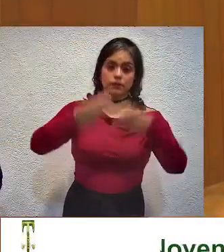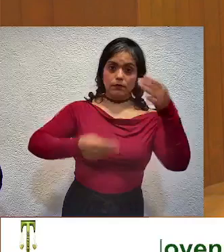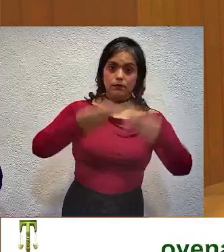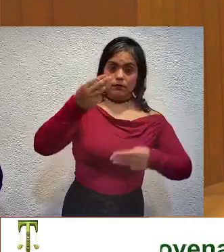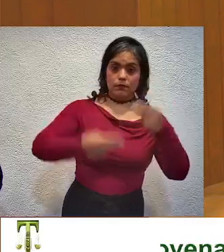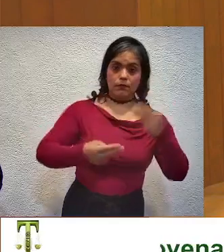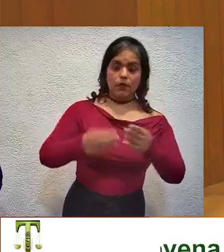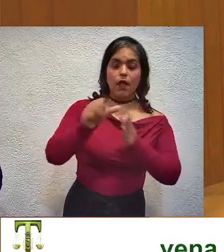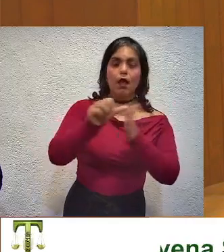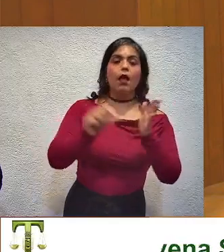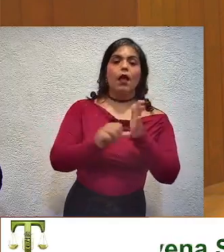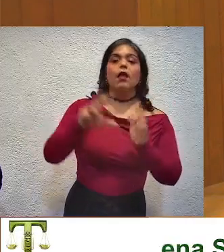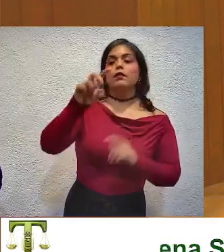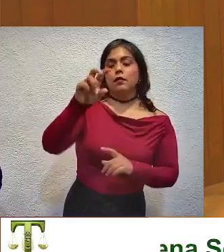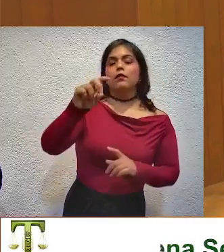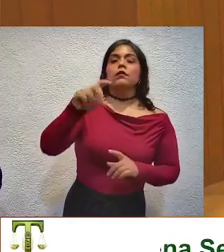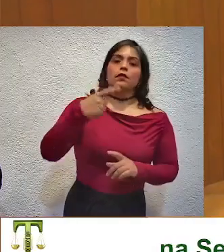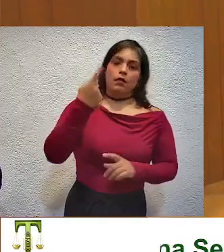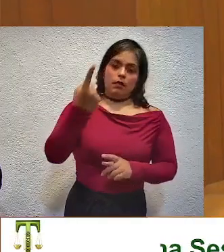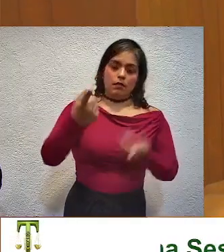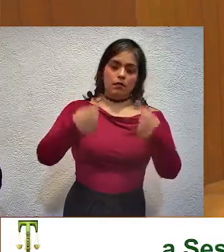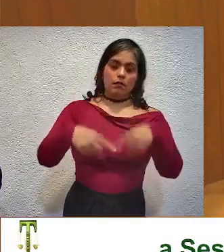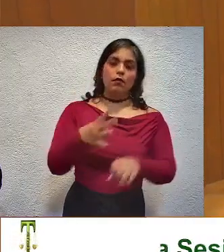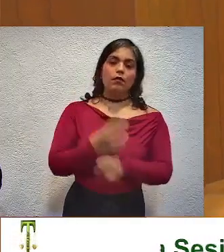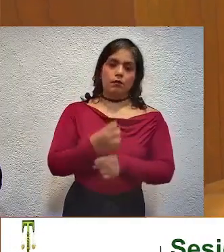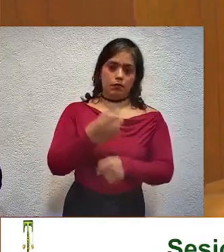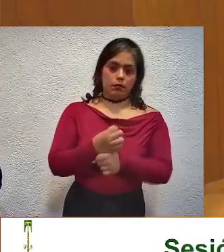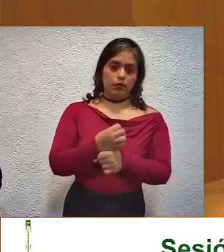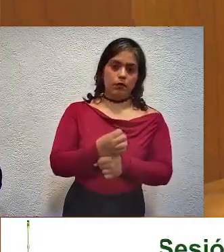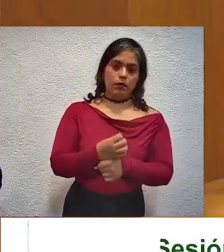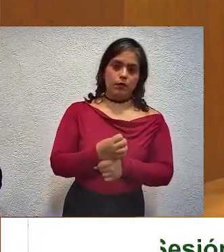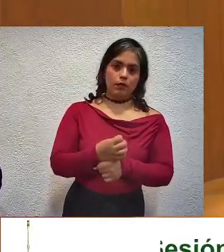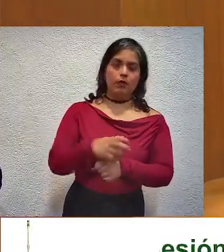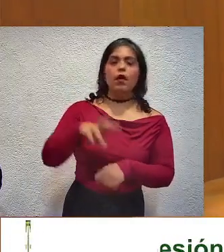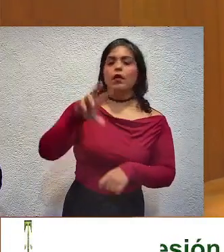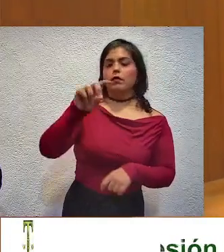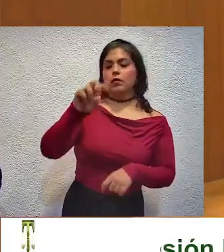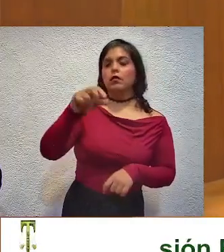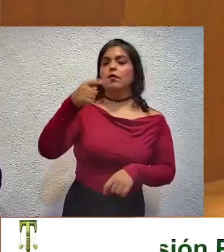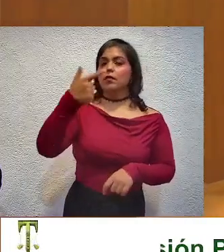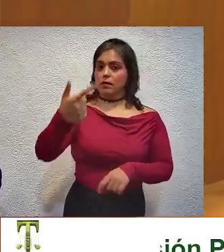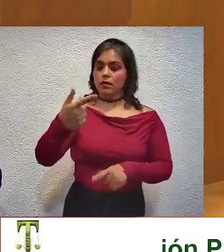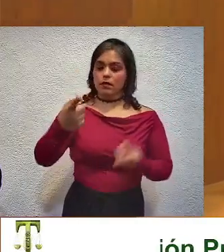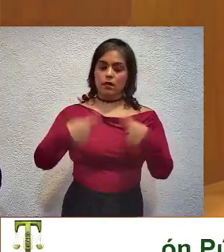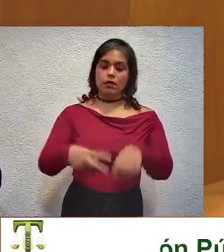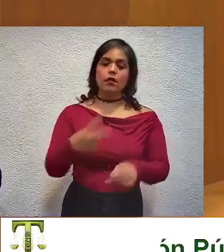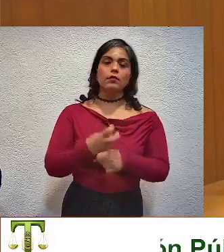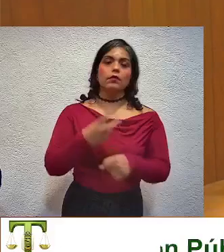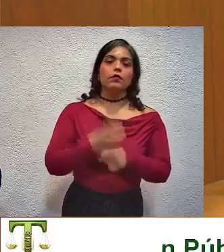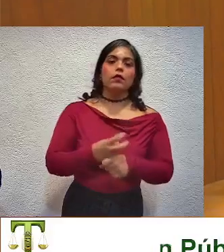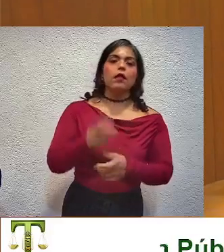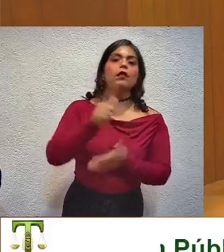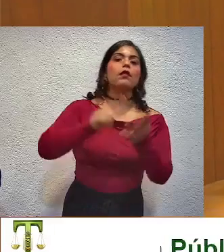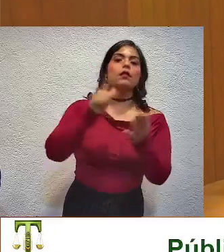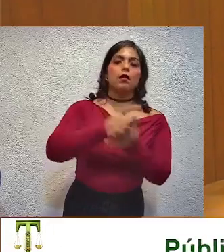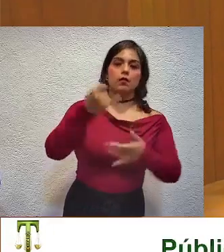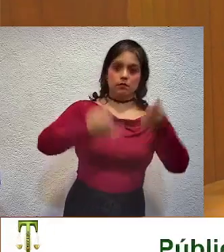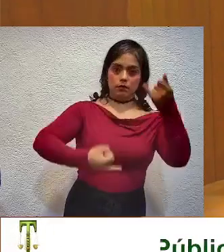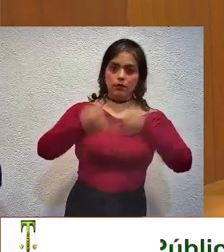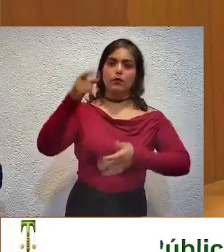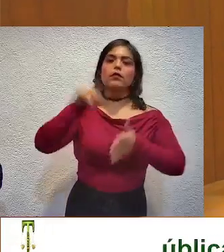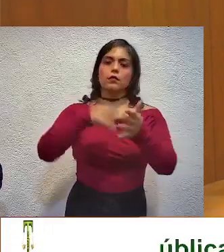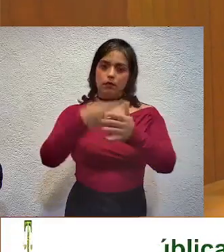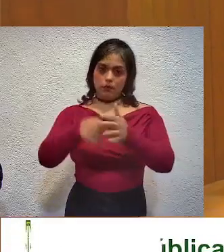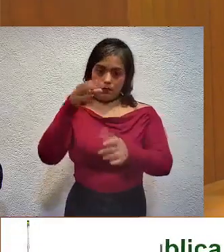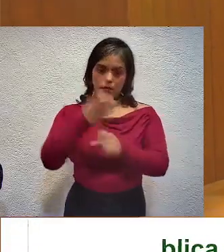términos de los artículos 30, 31, fracción novena y 37, fracción segunda de la Ley Orgánica del Tribunal Electoral